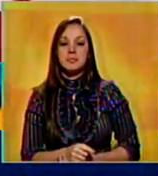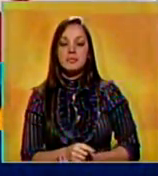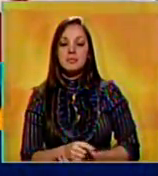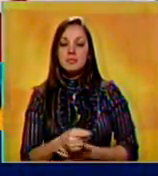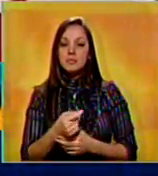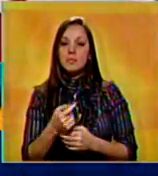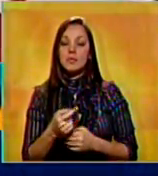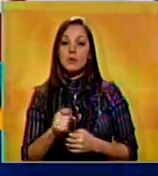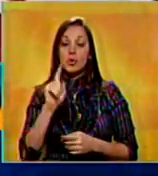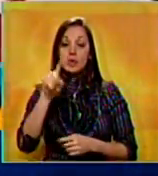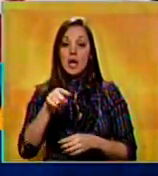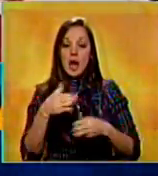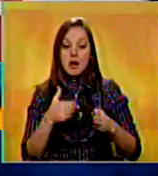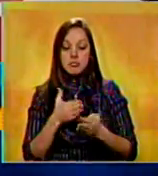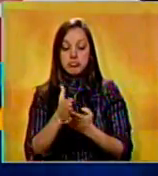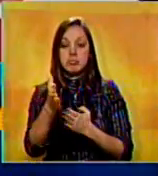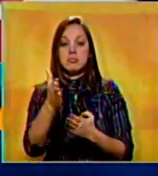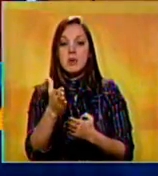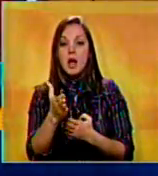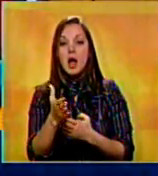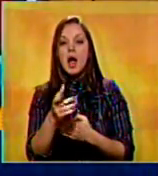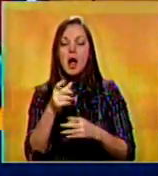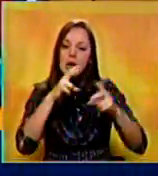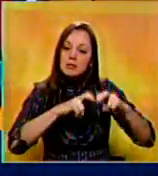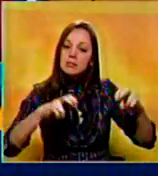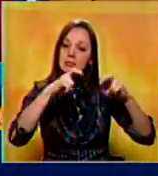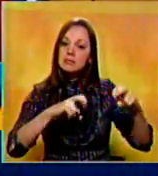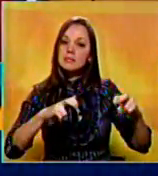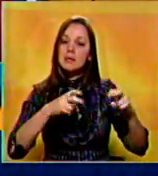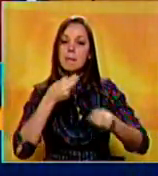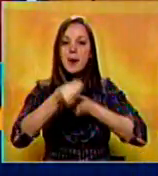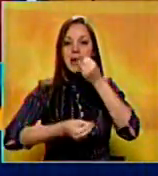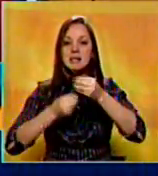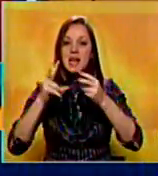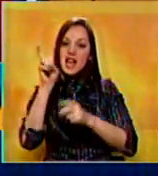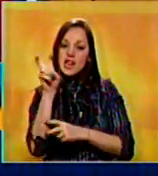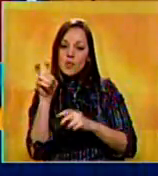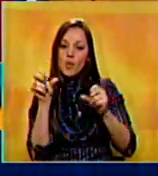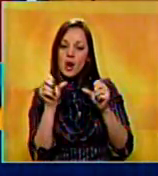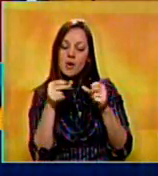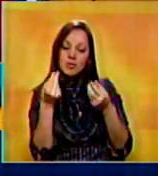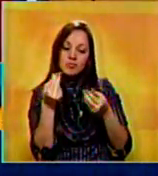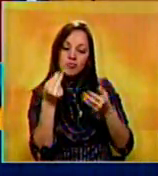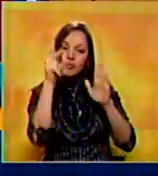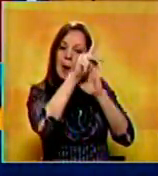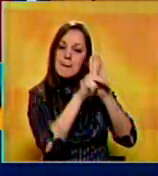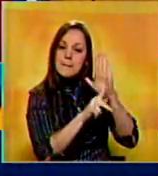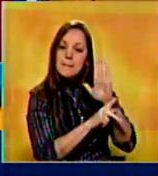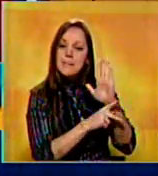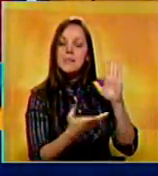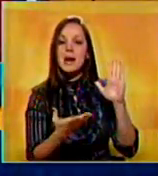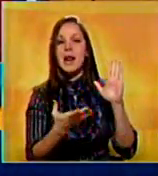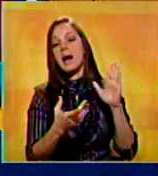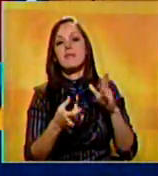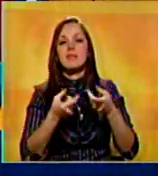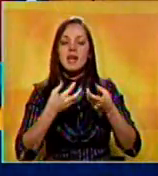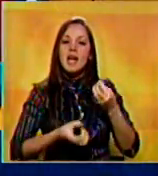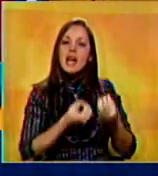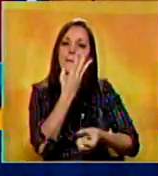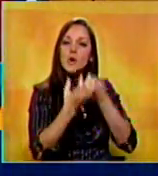De partida del diagnóstico que tenemos para organizar el nuevo mapa de la ofensiva de producción y